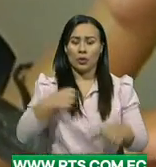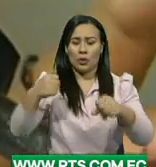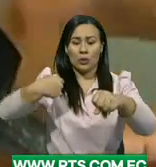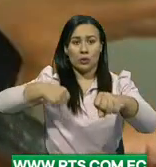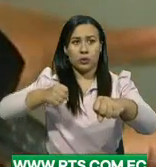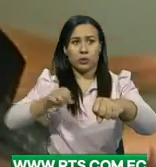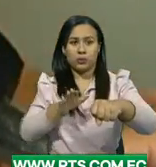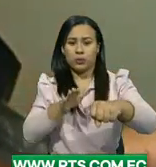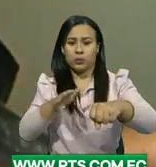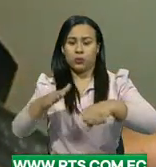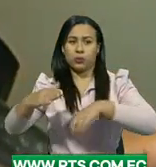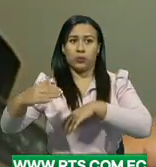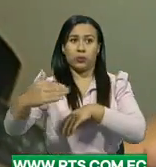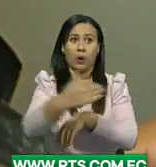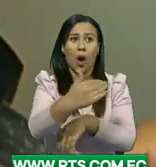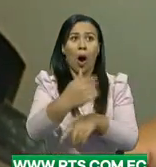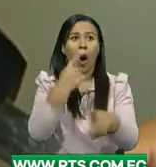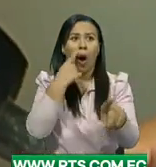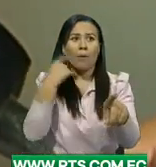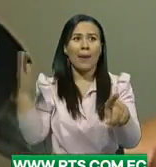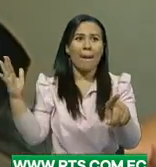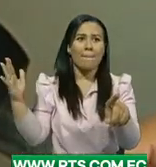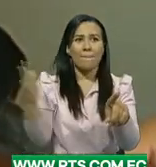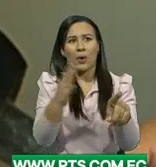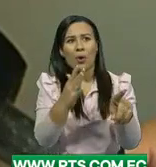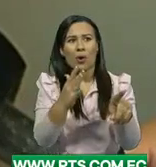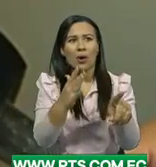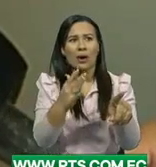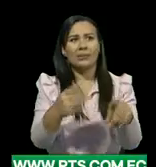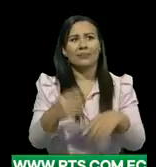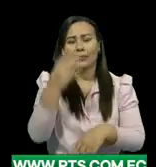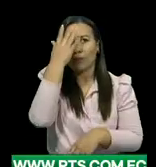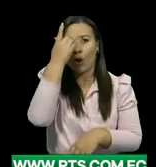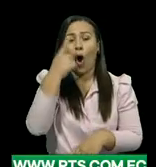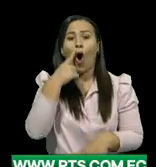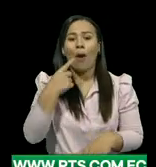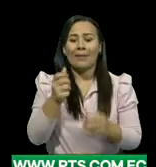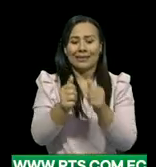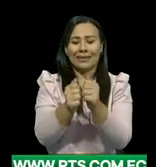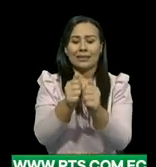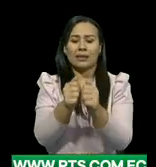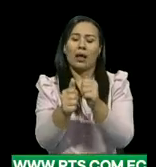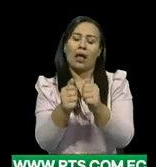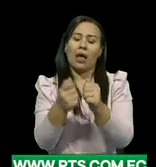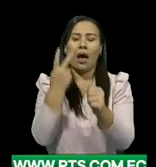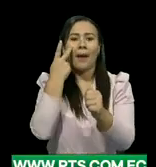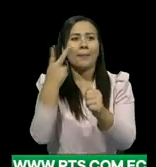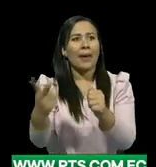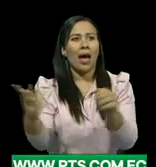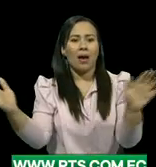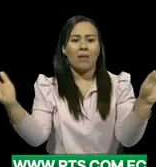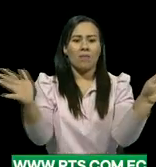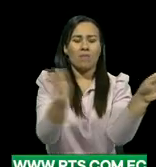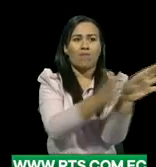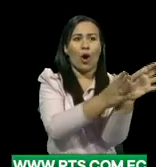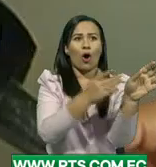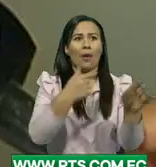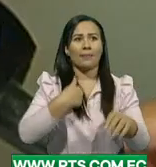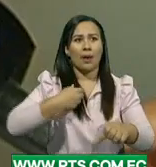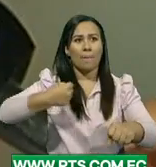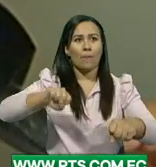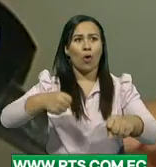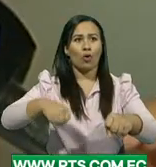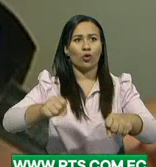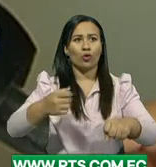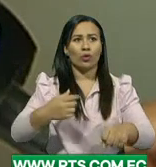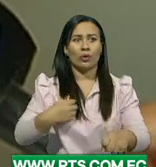por Cumbres, este señor, ya tuvimos un incidente, el hecho de que él venía con el celular y casi nos va chocando. Fue un choque lateral trasero, lastimándome a